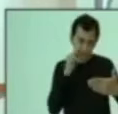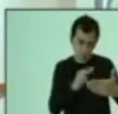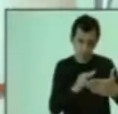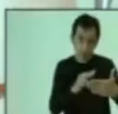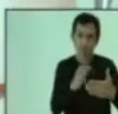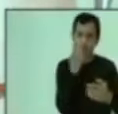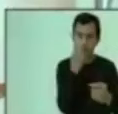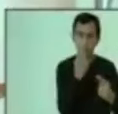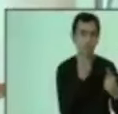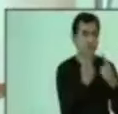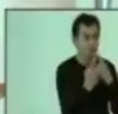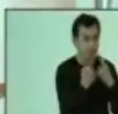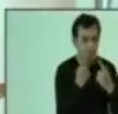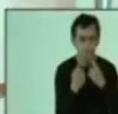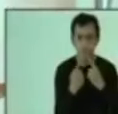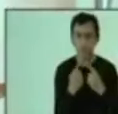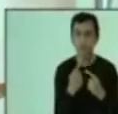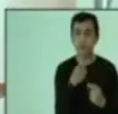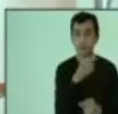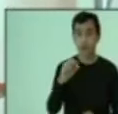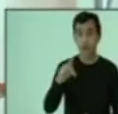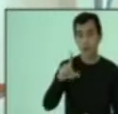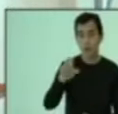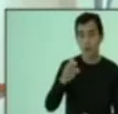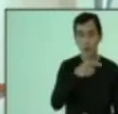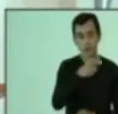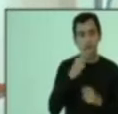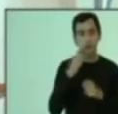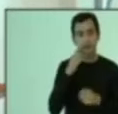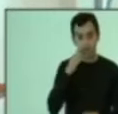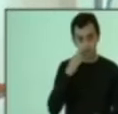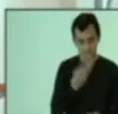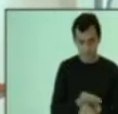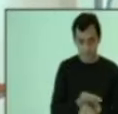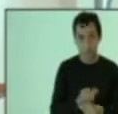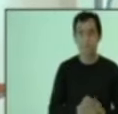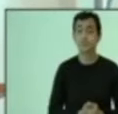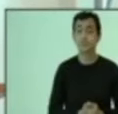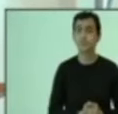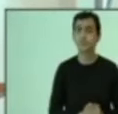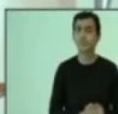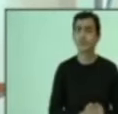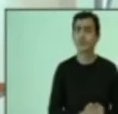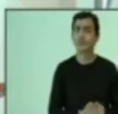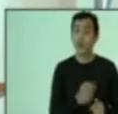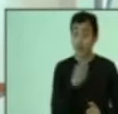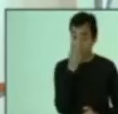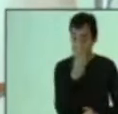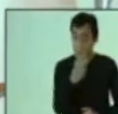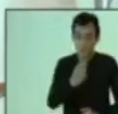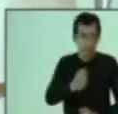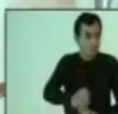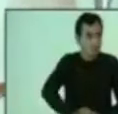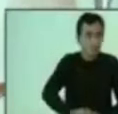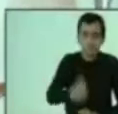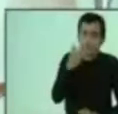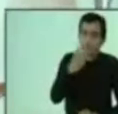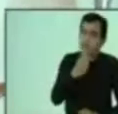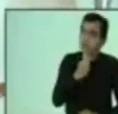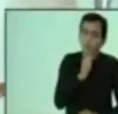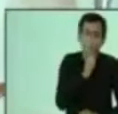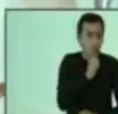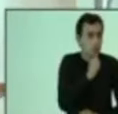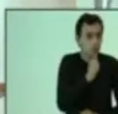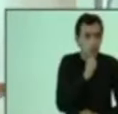este debate promovido por el OPLE. Y creo es histórico porque nunca